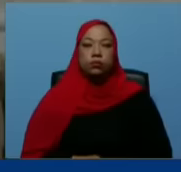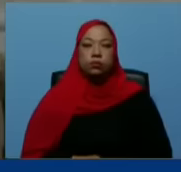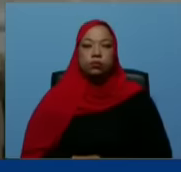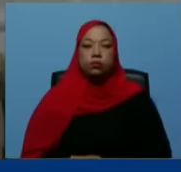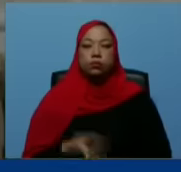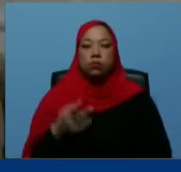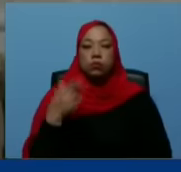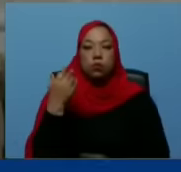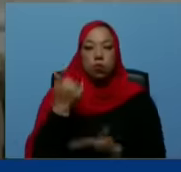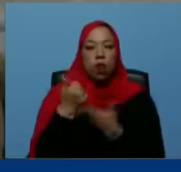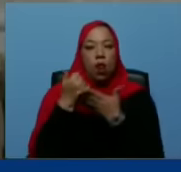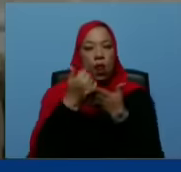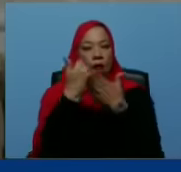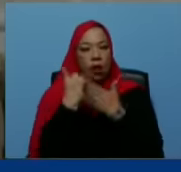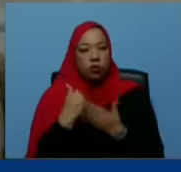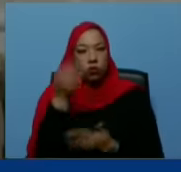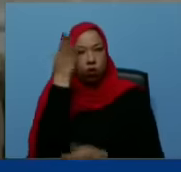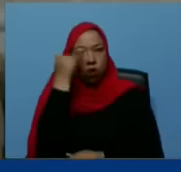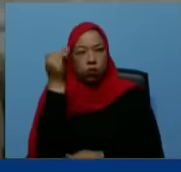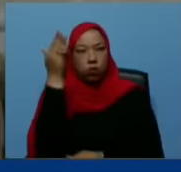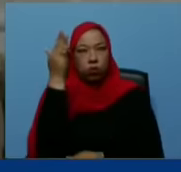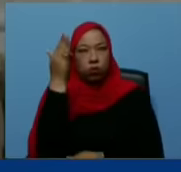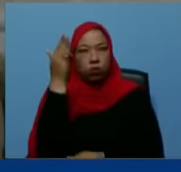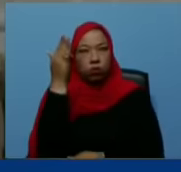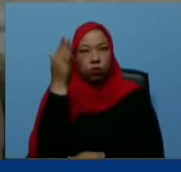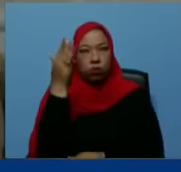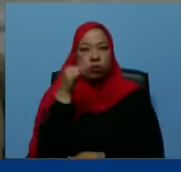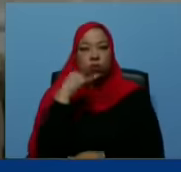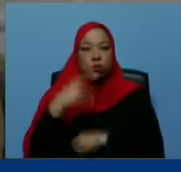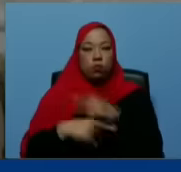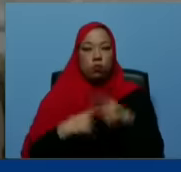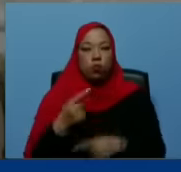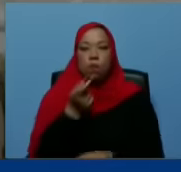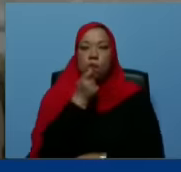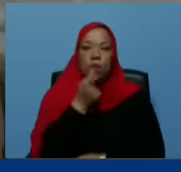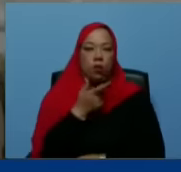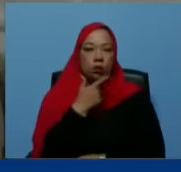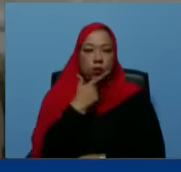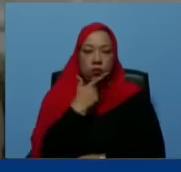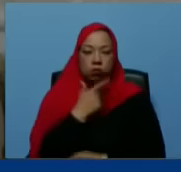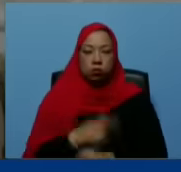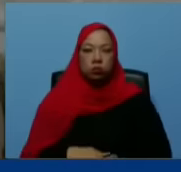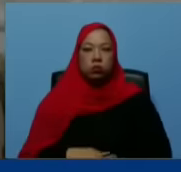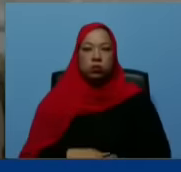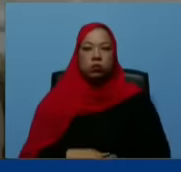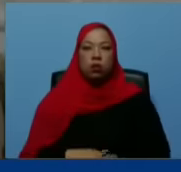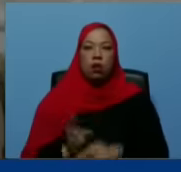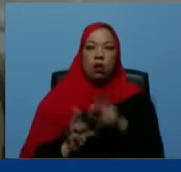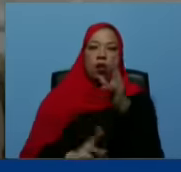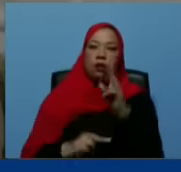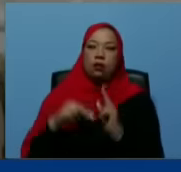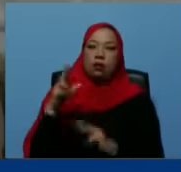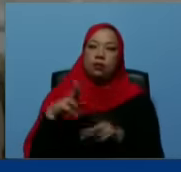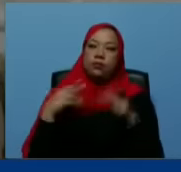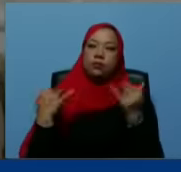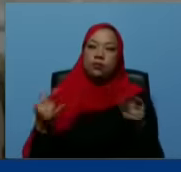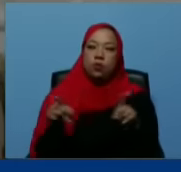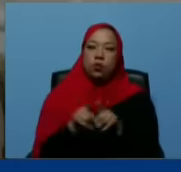con las bendiciones de Dios y con este proceso tan hermoso que estamos construyendo,